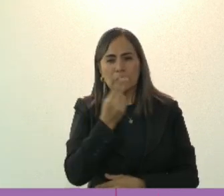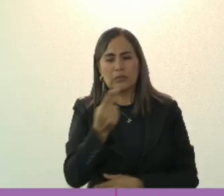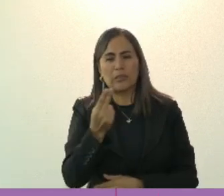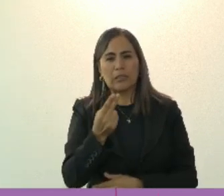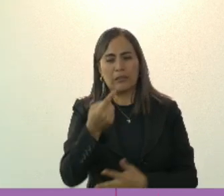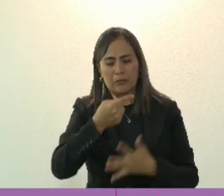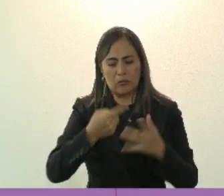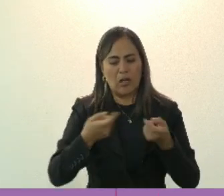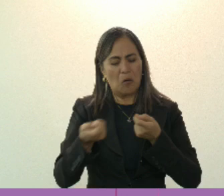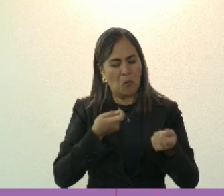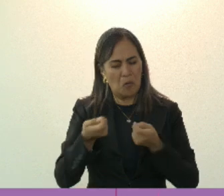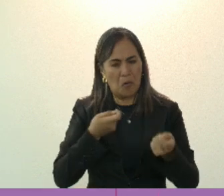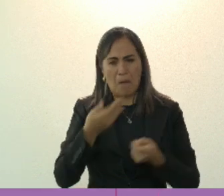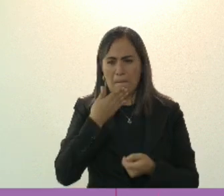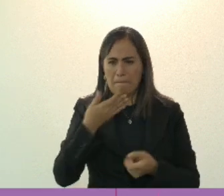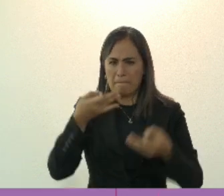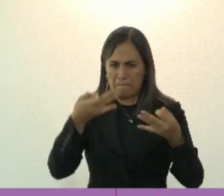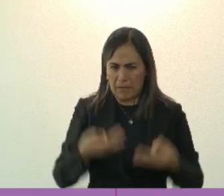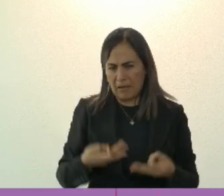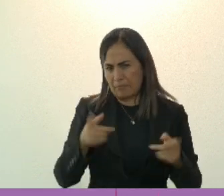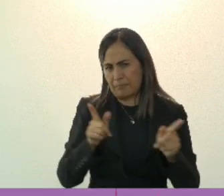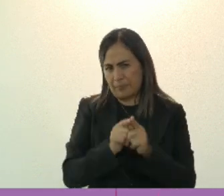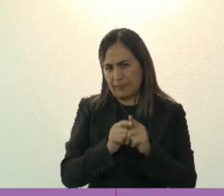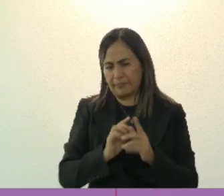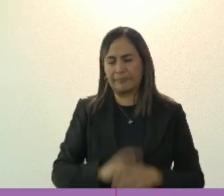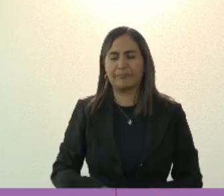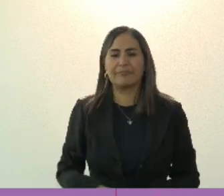gestión. ¿Sí? Es mi comentario.